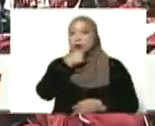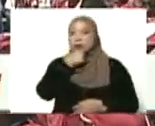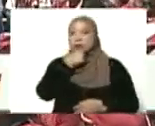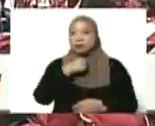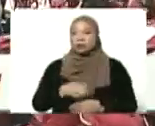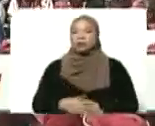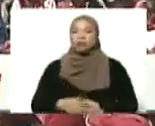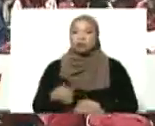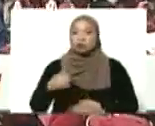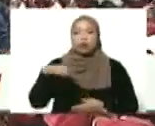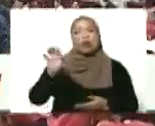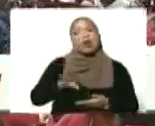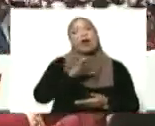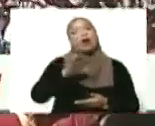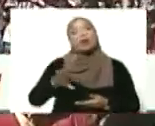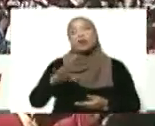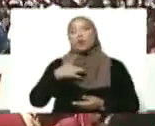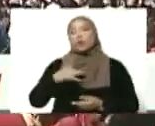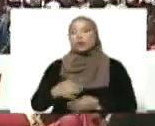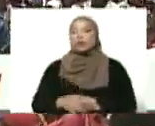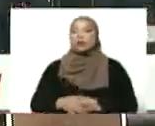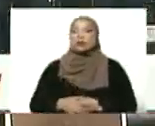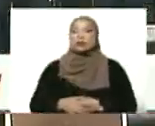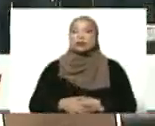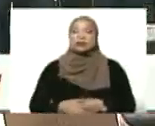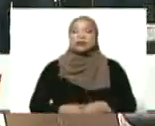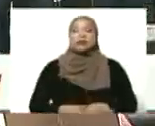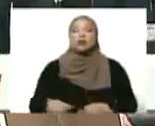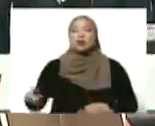canto. Ella que canta, ¿cómo que se llama?